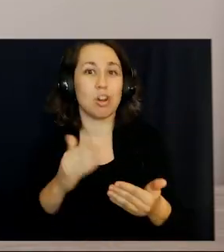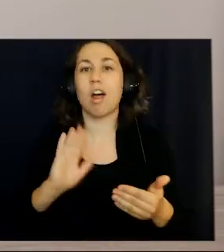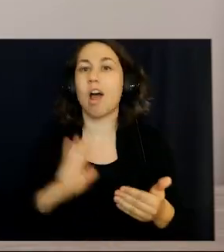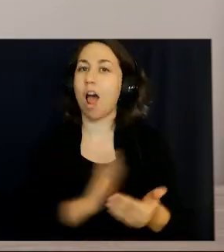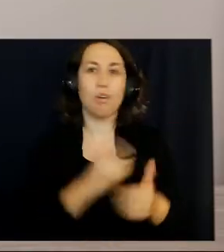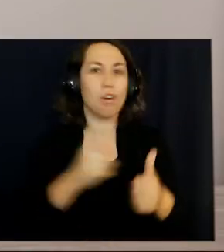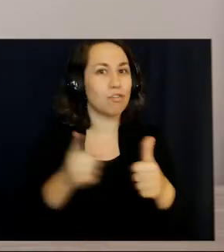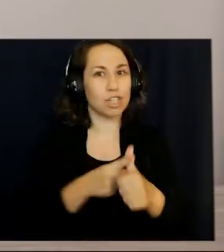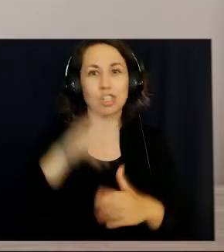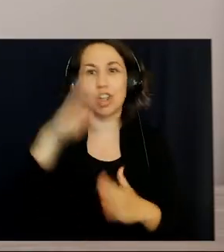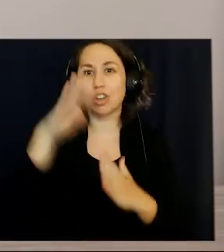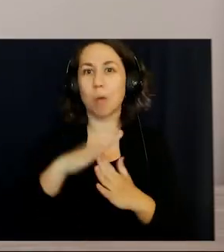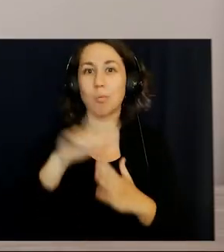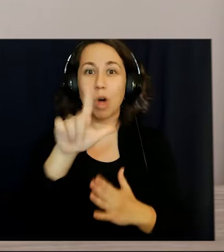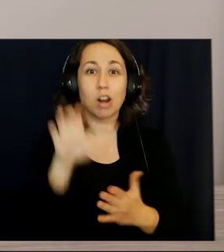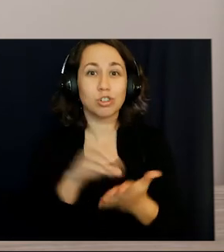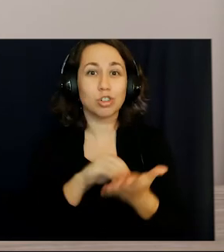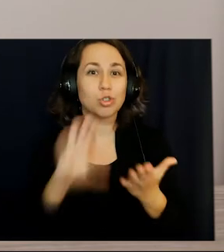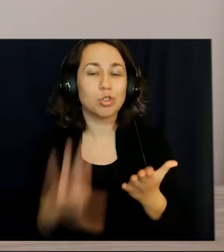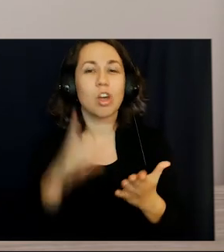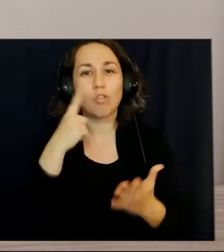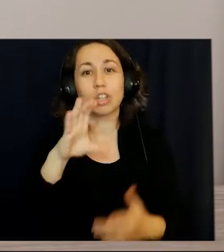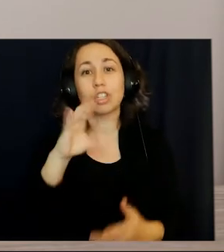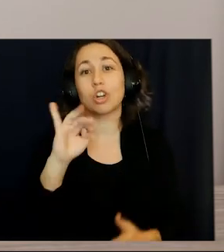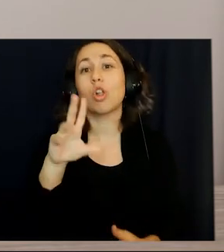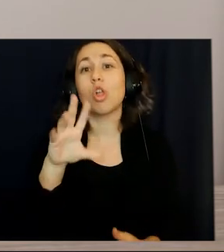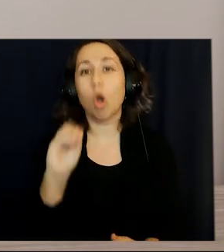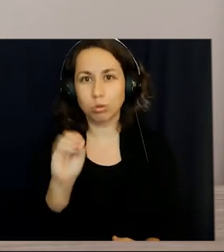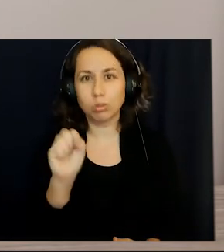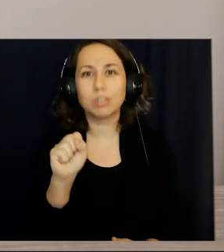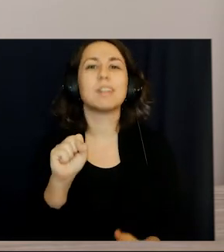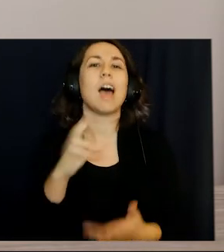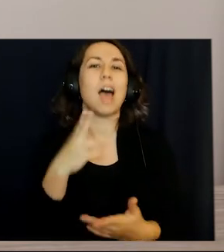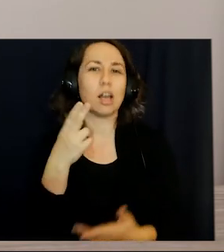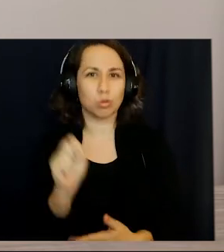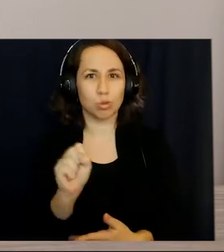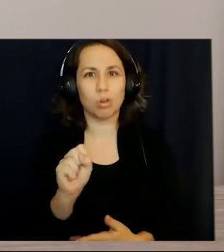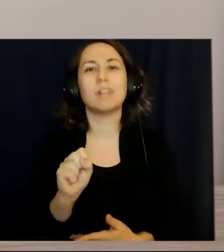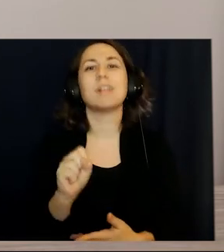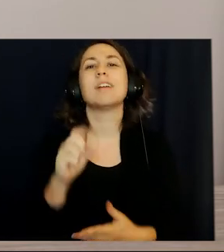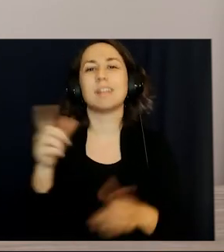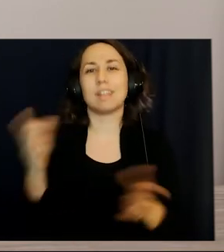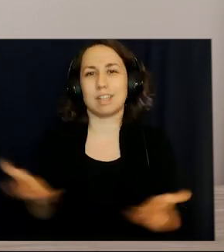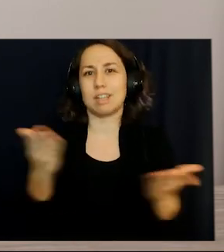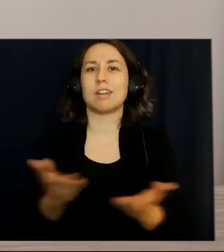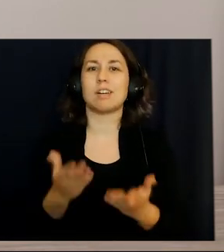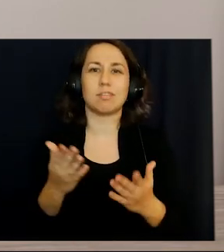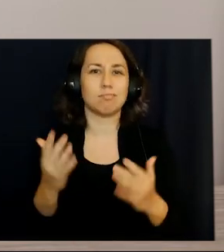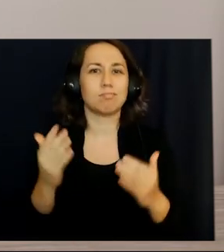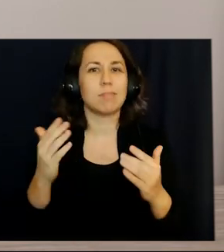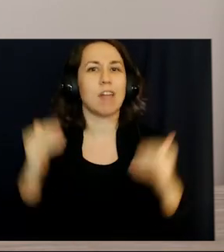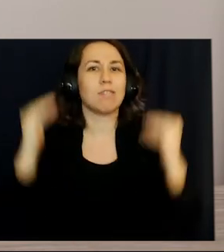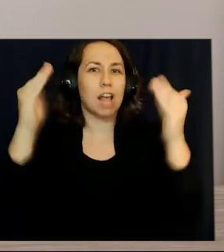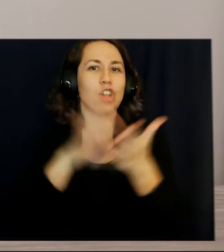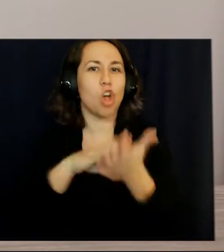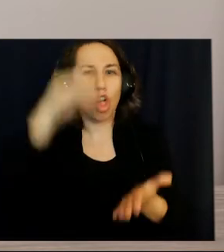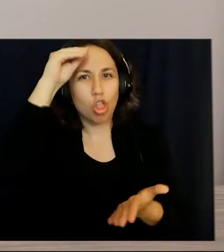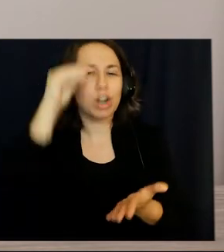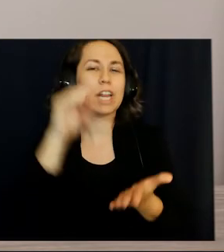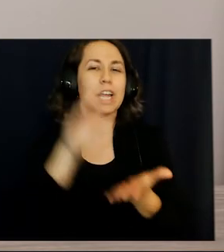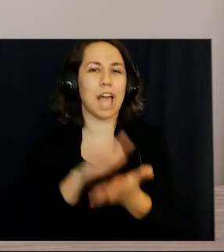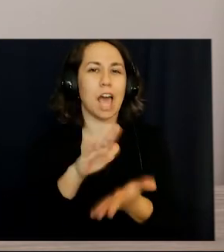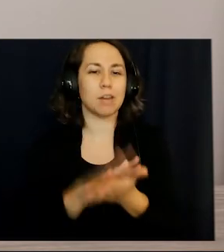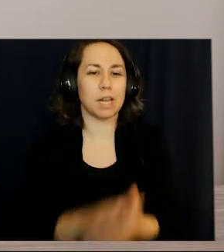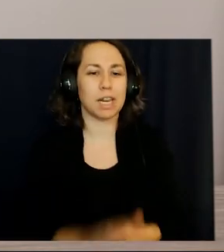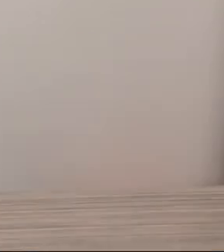Academy. To introduce our very first top 100 student for Círculos High School at Advanced Learning